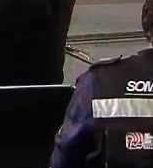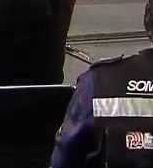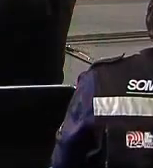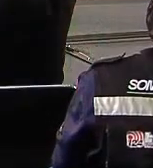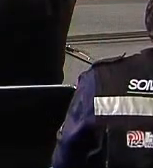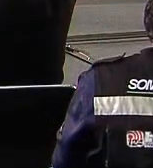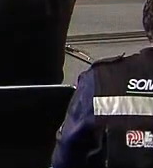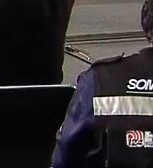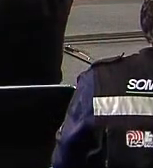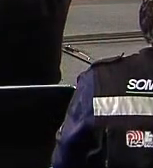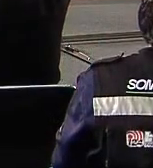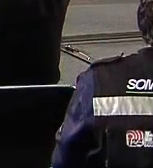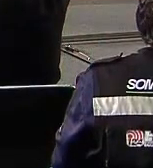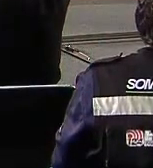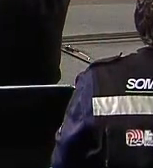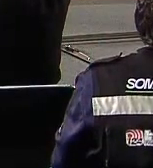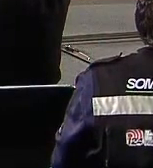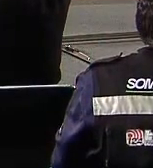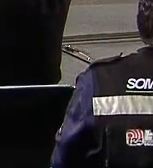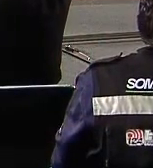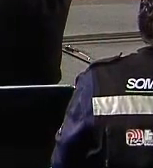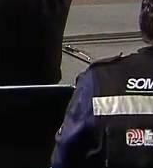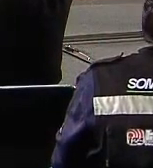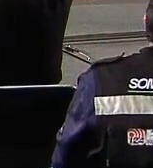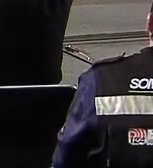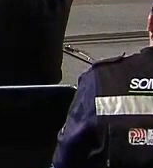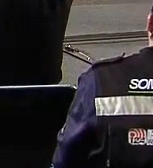multas, recargos,